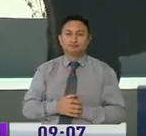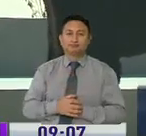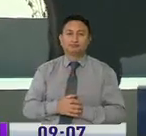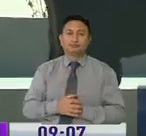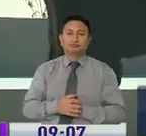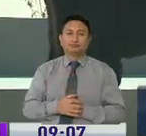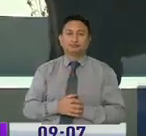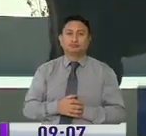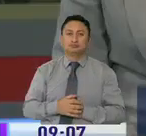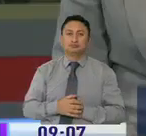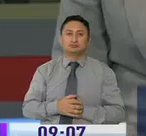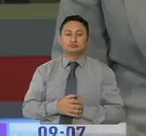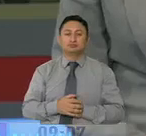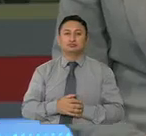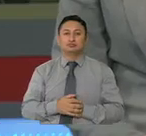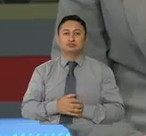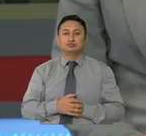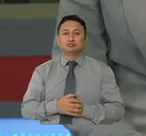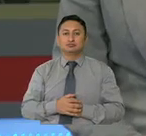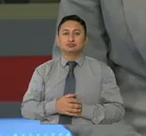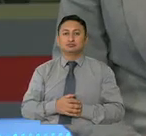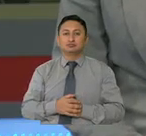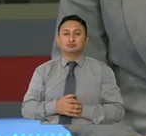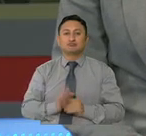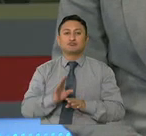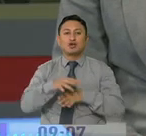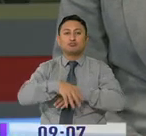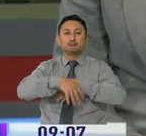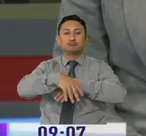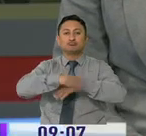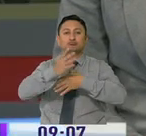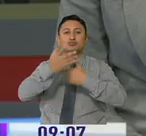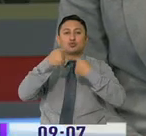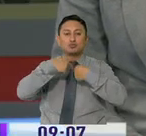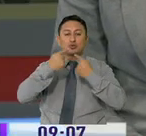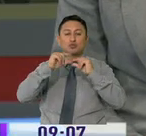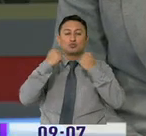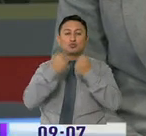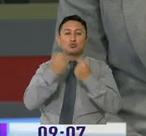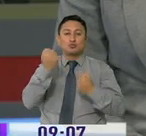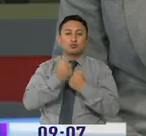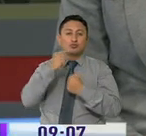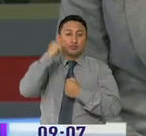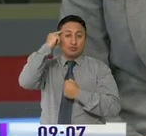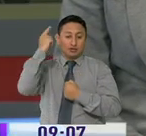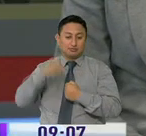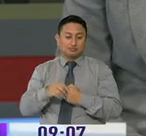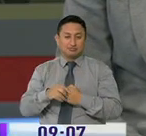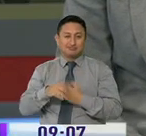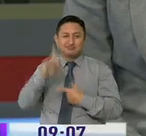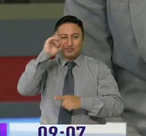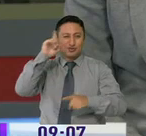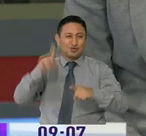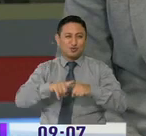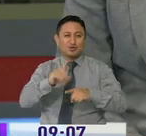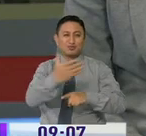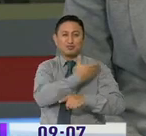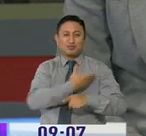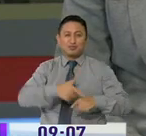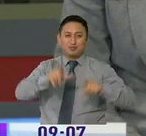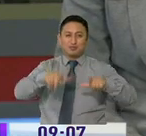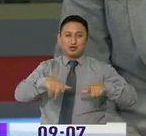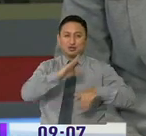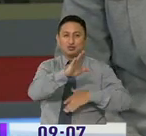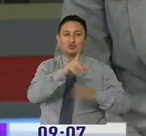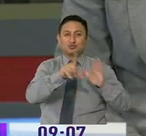Adriana Rojas. Una marcha convocada por el sector correísta para protestar por la política impulsada por el presidente Lenín Moreno y las